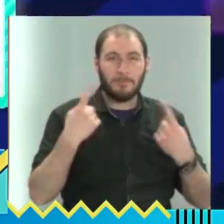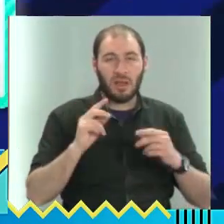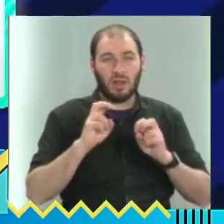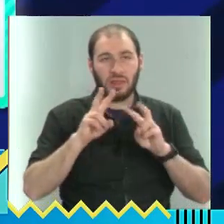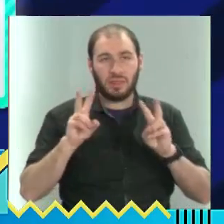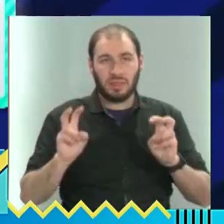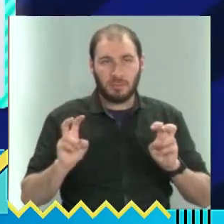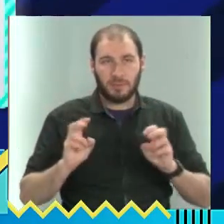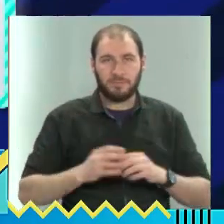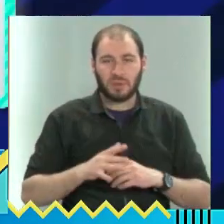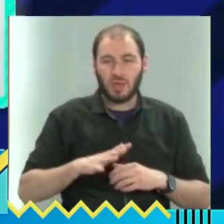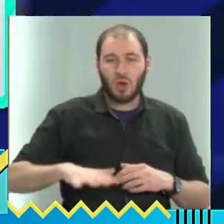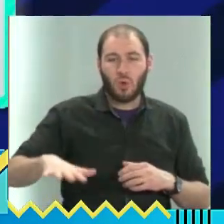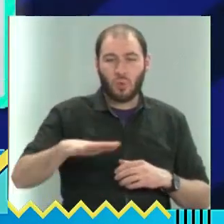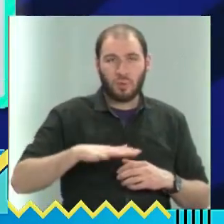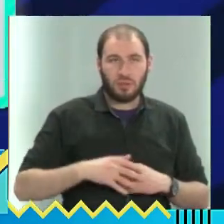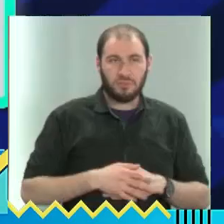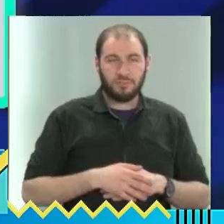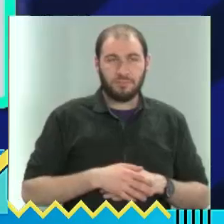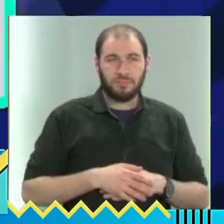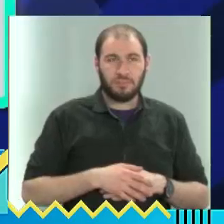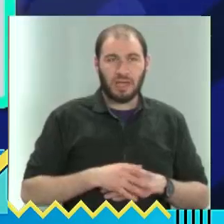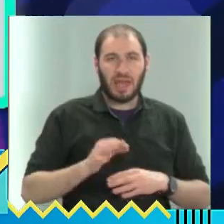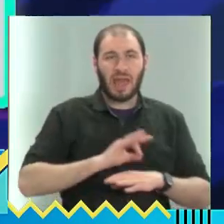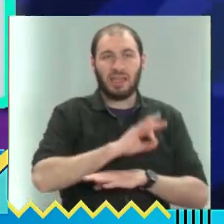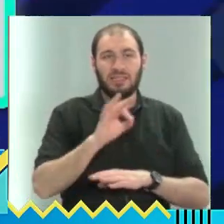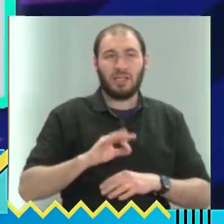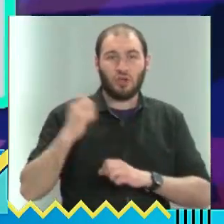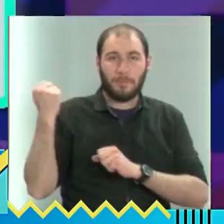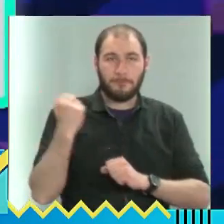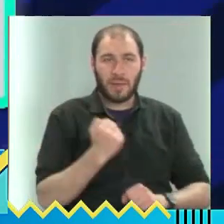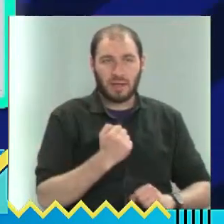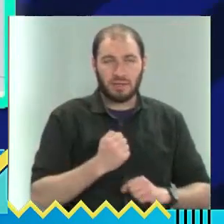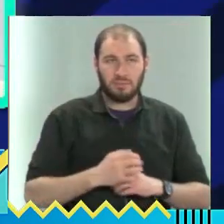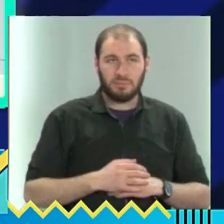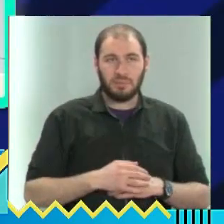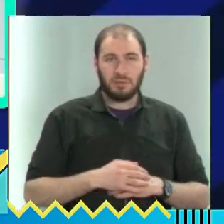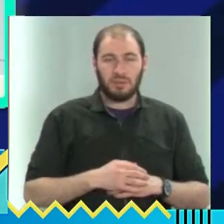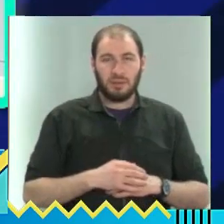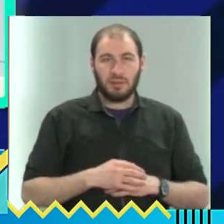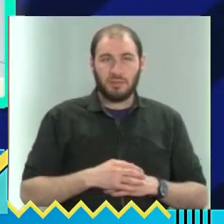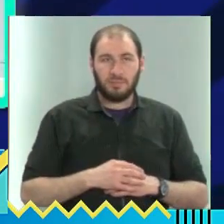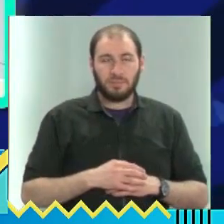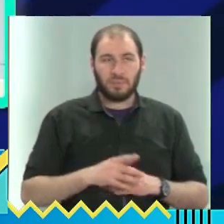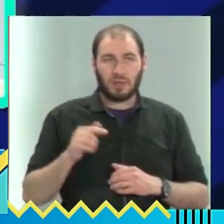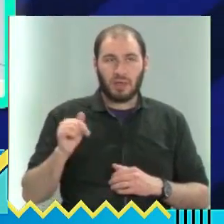lo urbanístico, el diseño del parque tiene toda